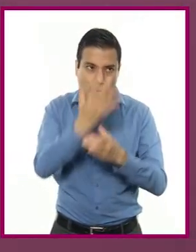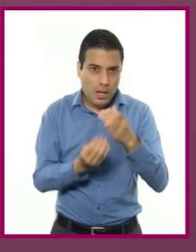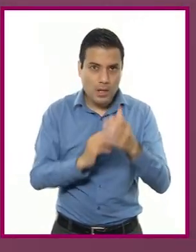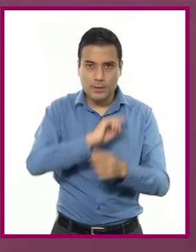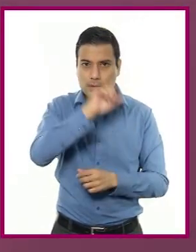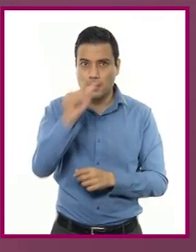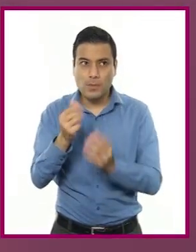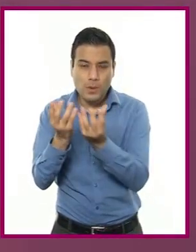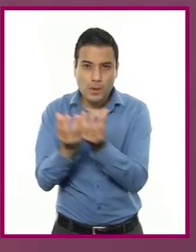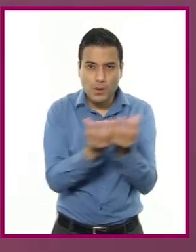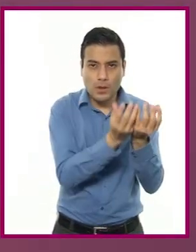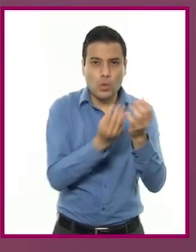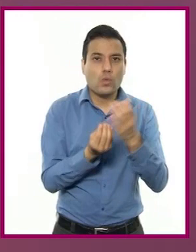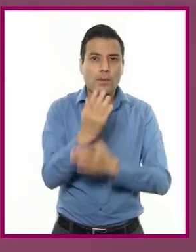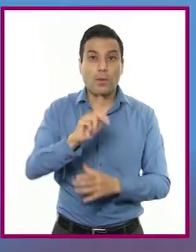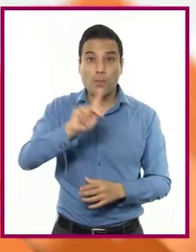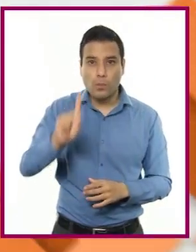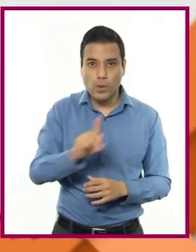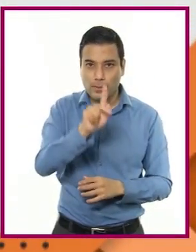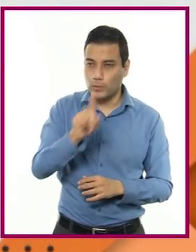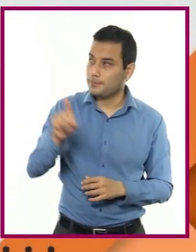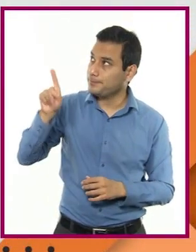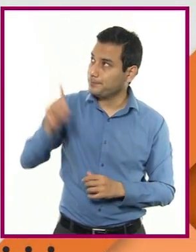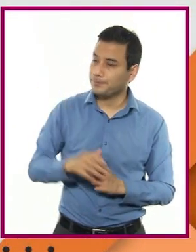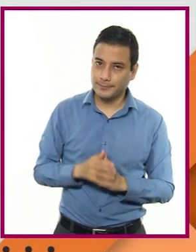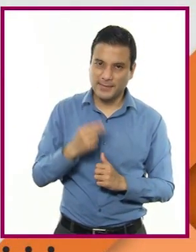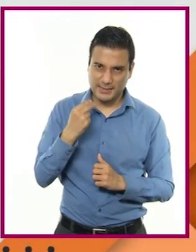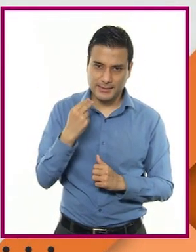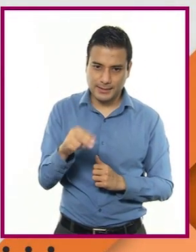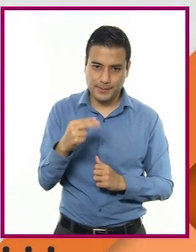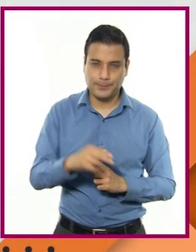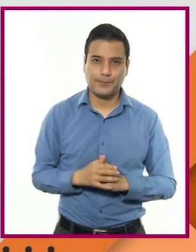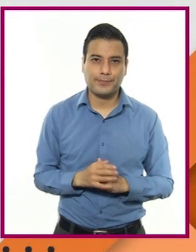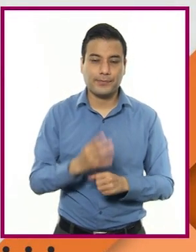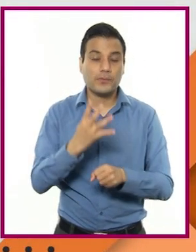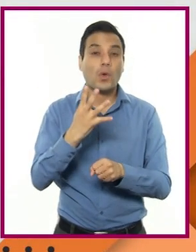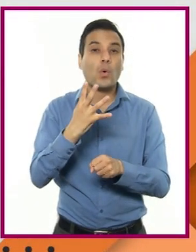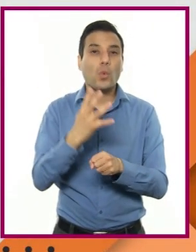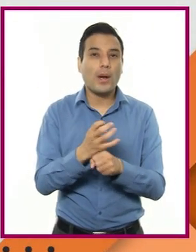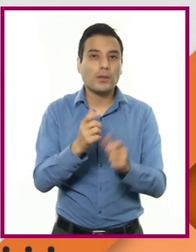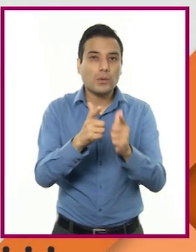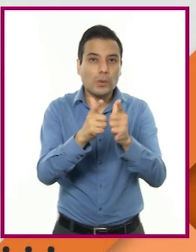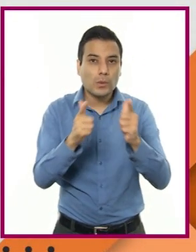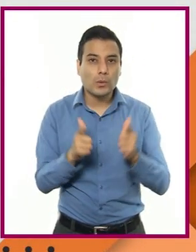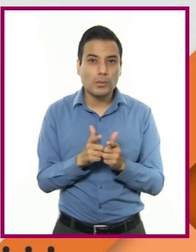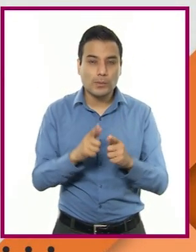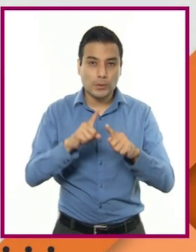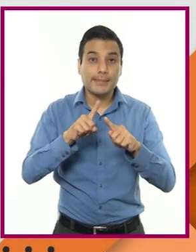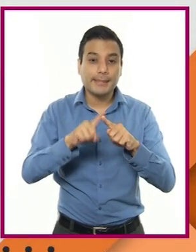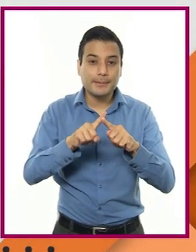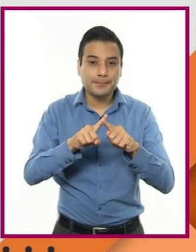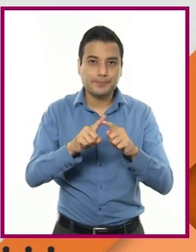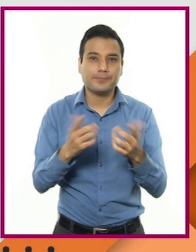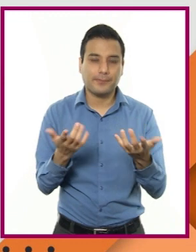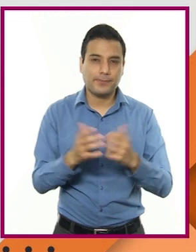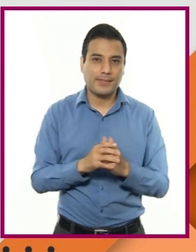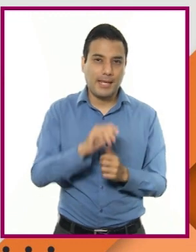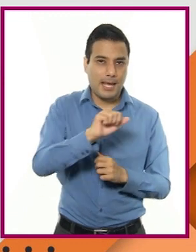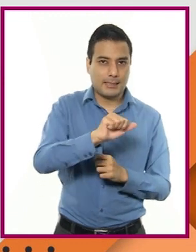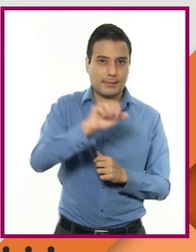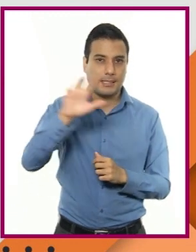aislados, llamados palenques. Un cuarto grupo que arribó a la Nueva España fue el de los